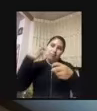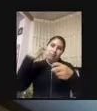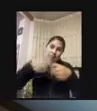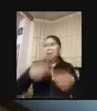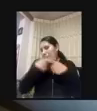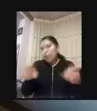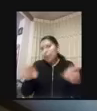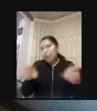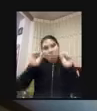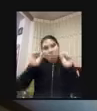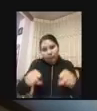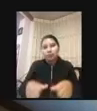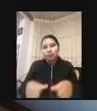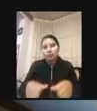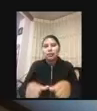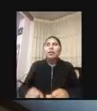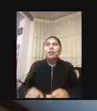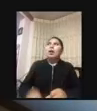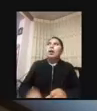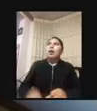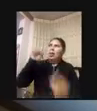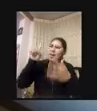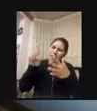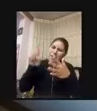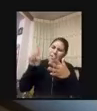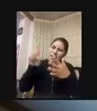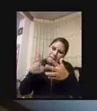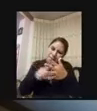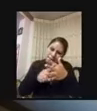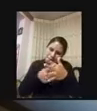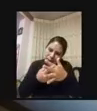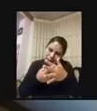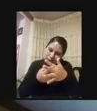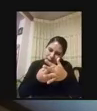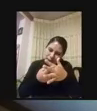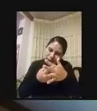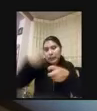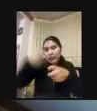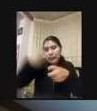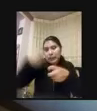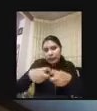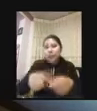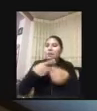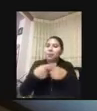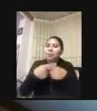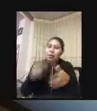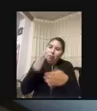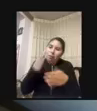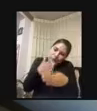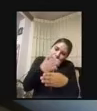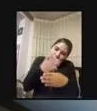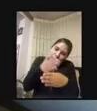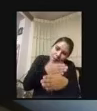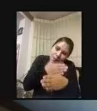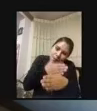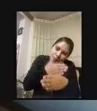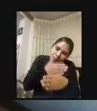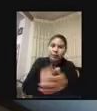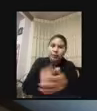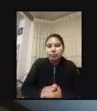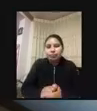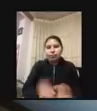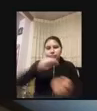principio cuesta, ¿no? Cuesta, pero como les digo, es una etapa en la que ellos de poco a poco ya van